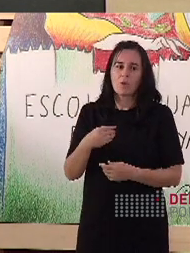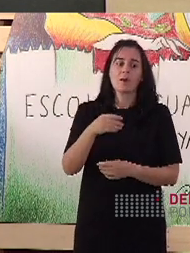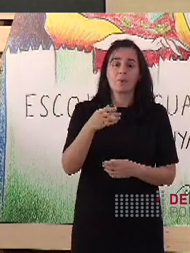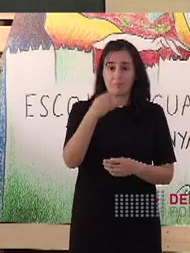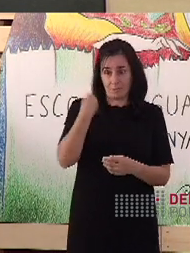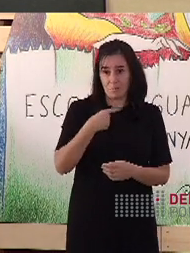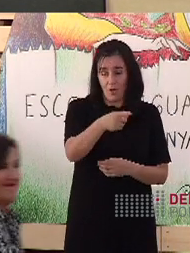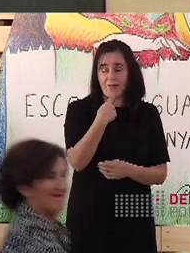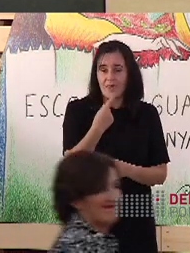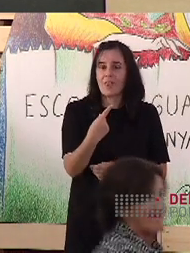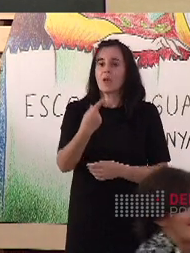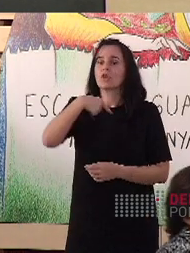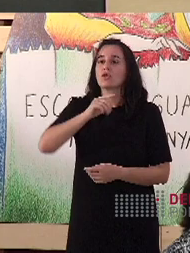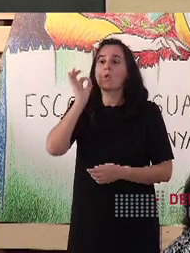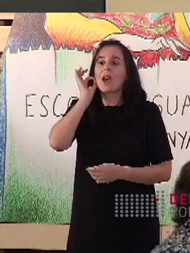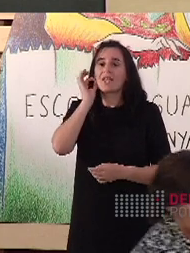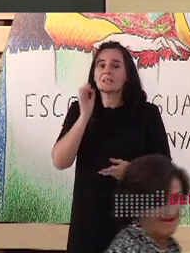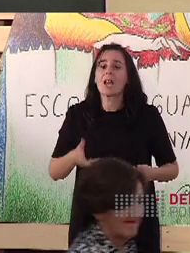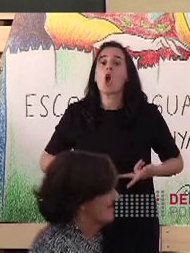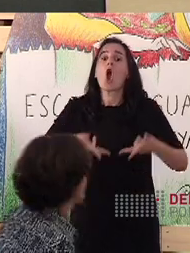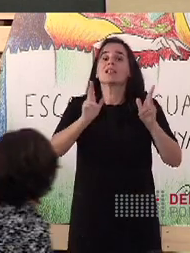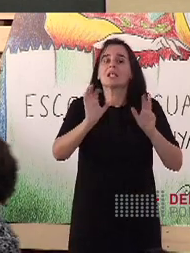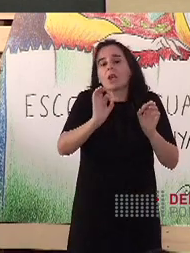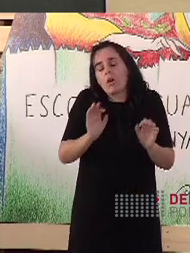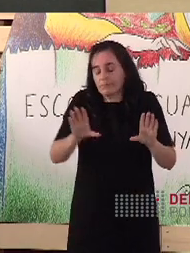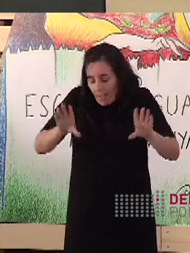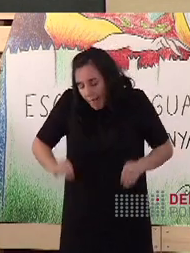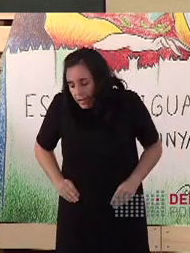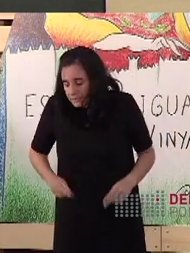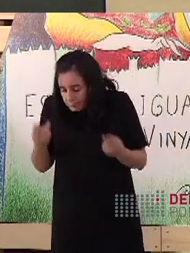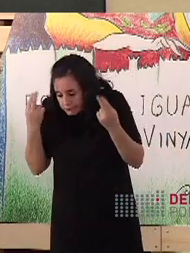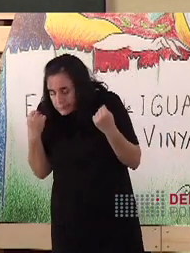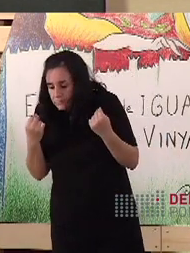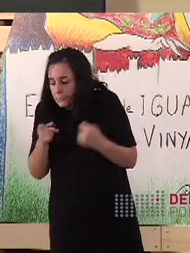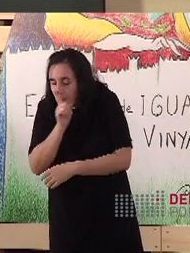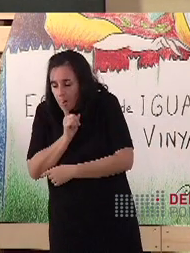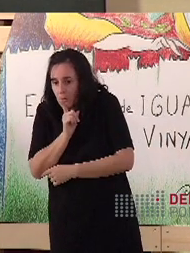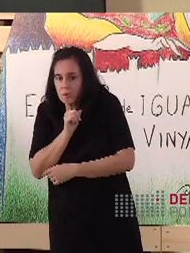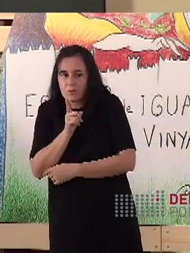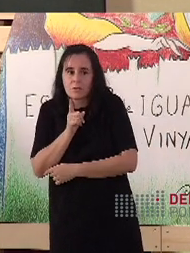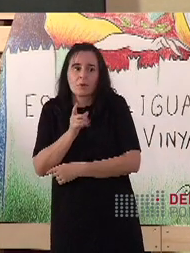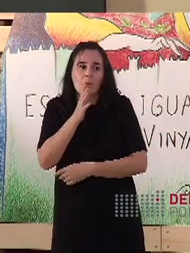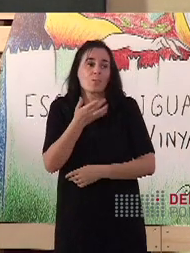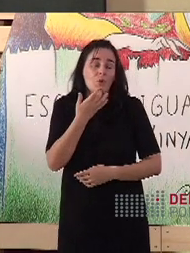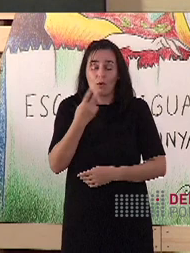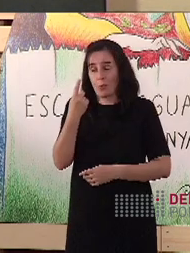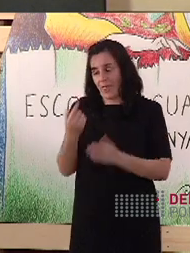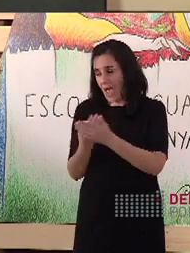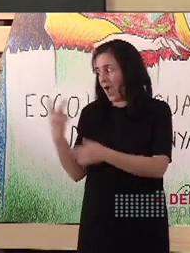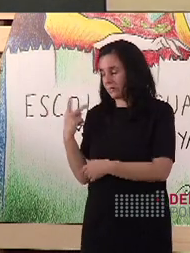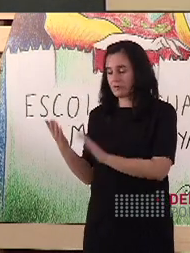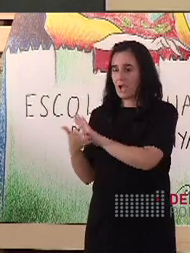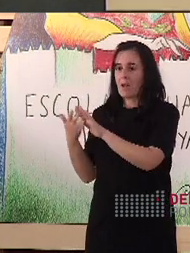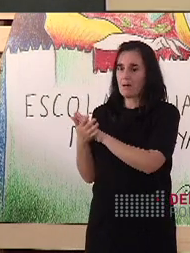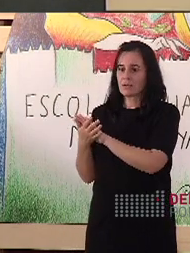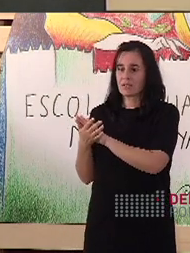Amelia, las mujeres consentimos o nos resignamos o nos callamos, porque fijaros, un día estábamos hablando Teresa y yo decíamos, claro, ¿qué opción